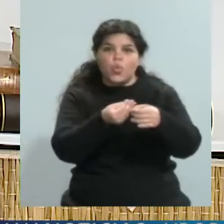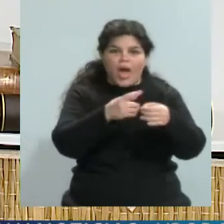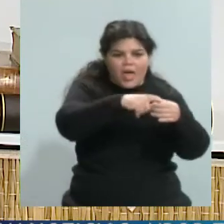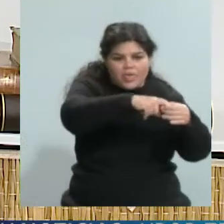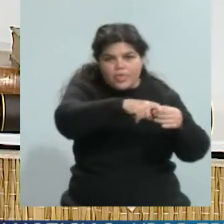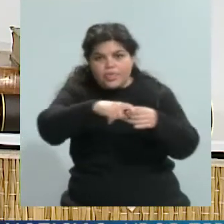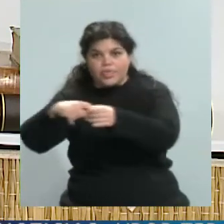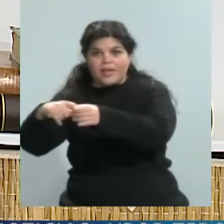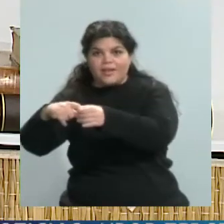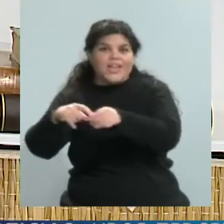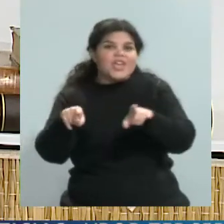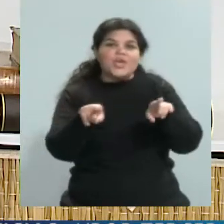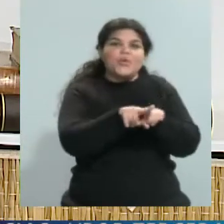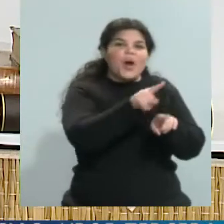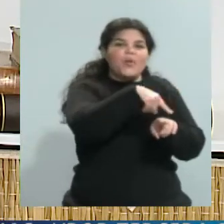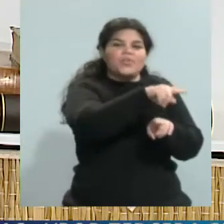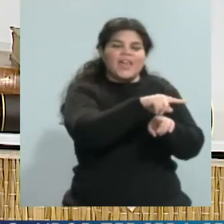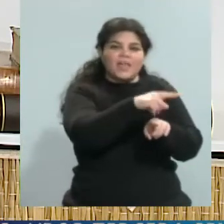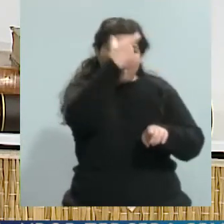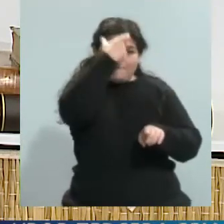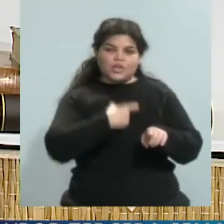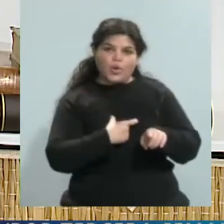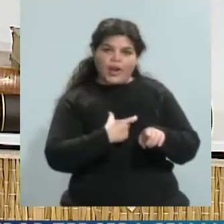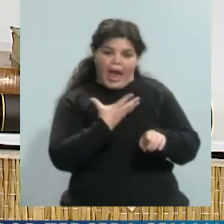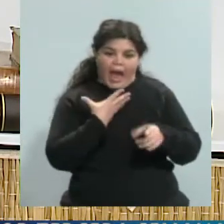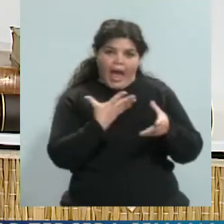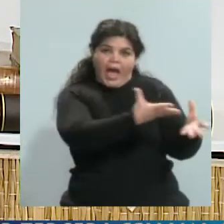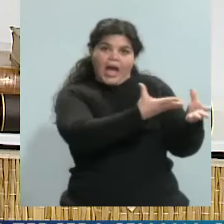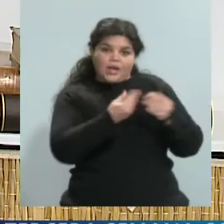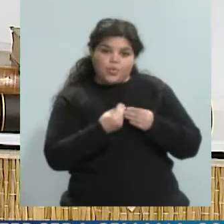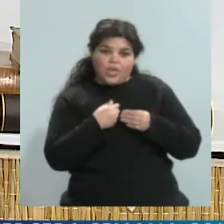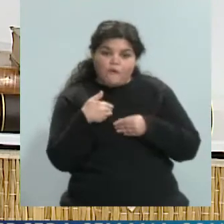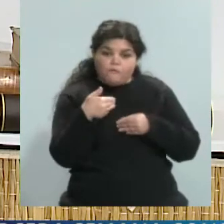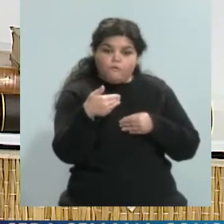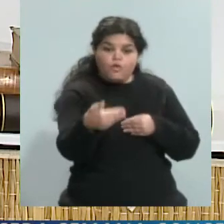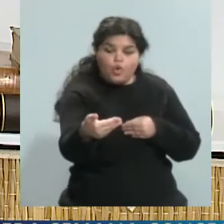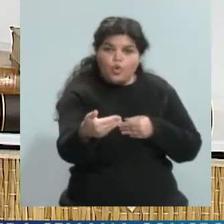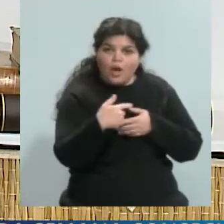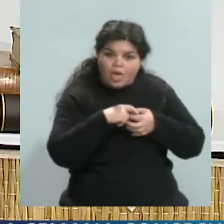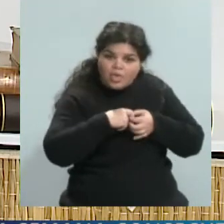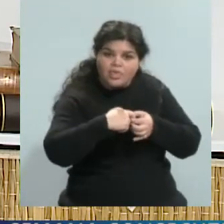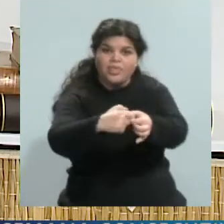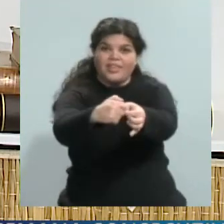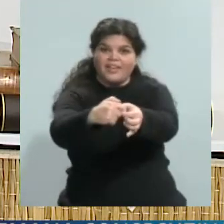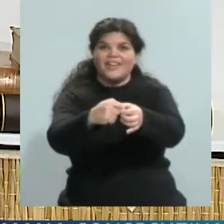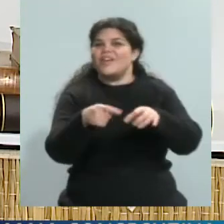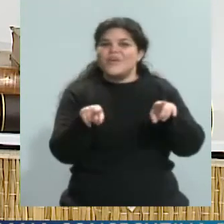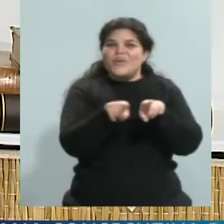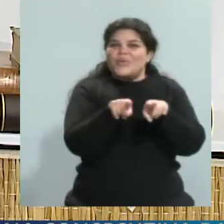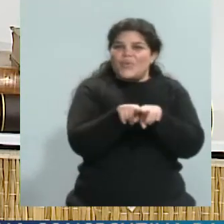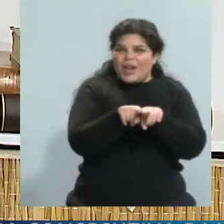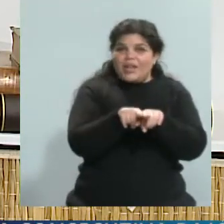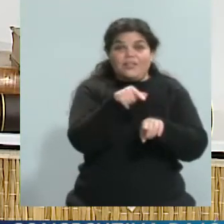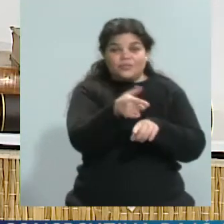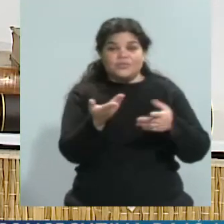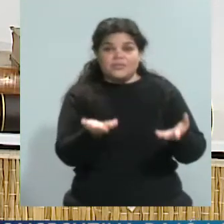vayamos a buscar la ayuda de ustedes, vamos a entender también, digo, con la expectativa que vamos a tener, qué es lo que nos vamos a encontrar,